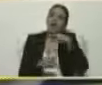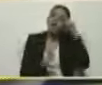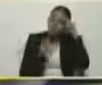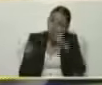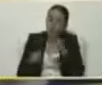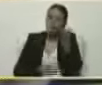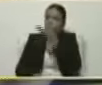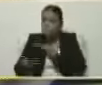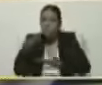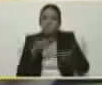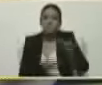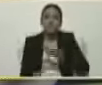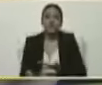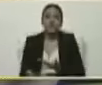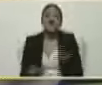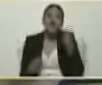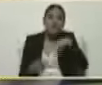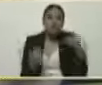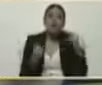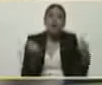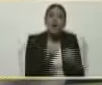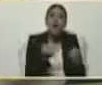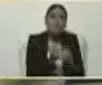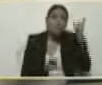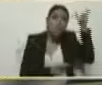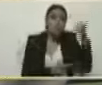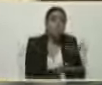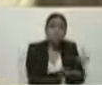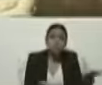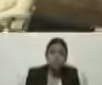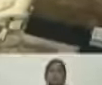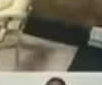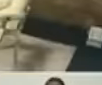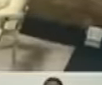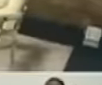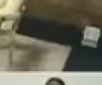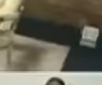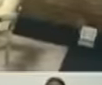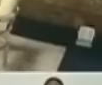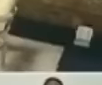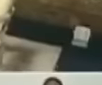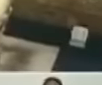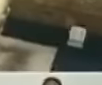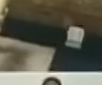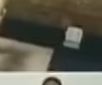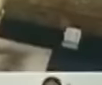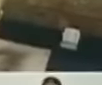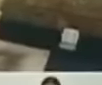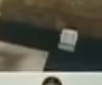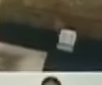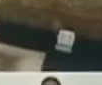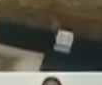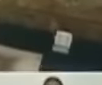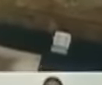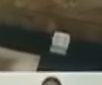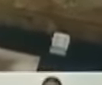Y tendríamos pueblo para hacerlo. El día que perdimos la Asamblea Nacional, estaba yo en el despacho 1,